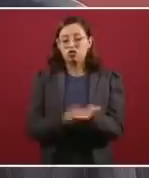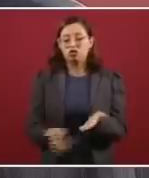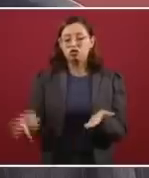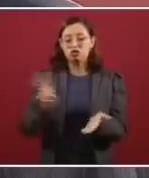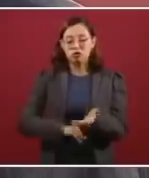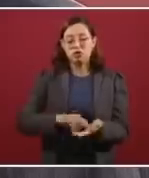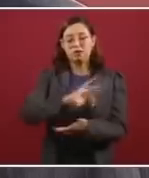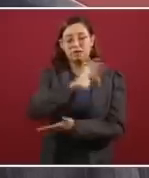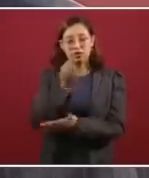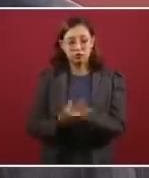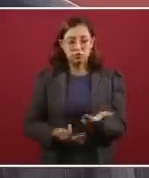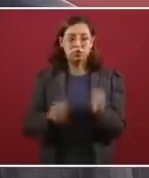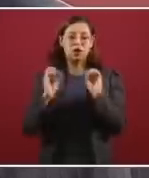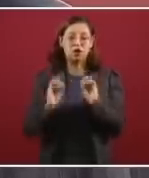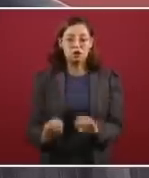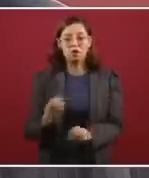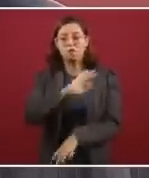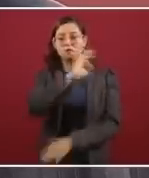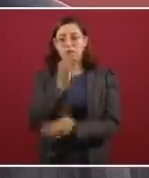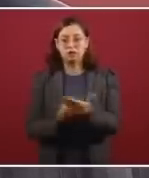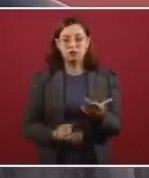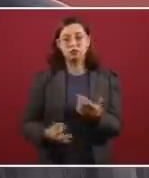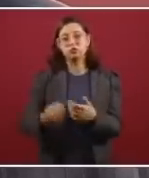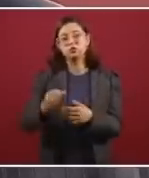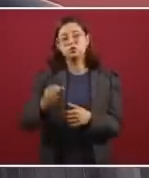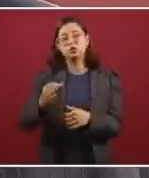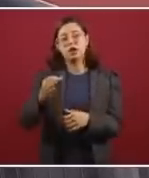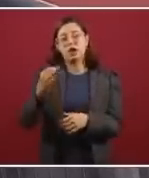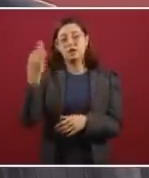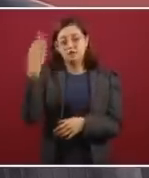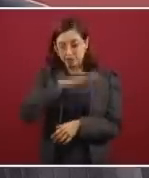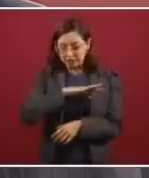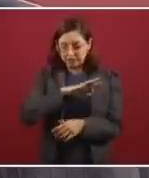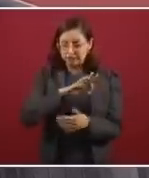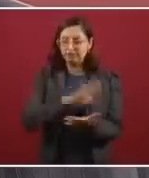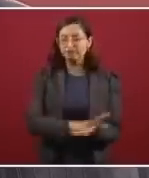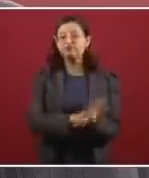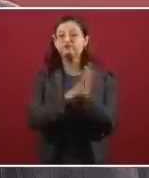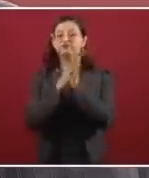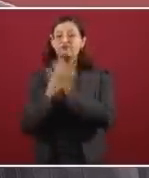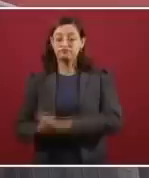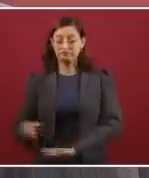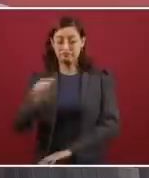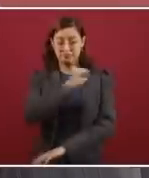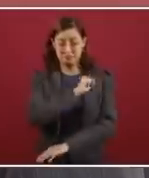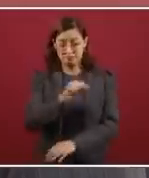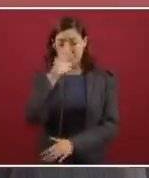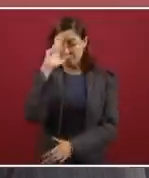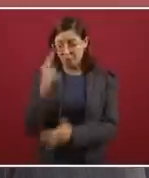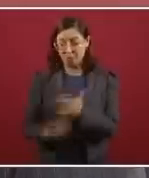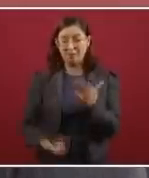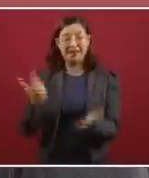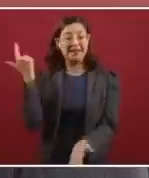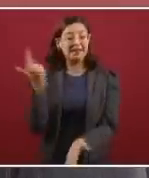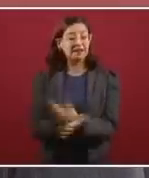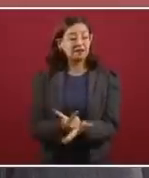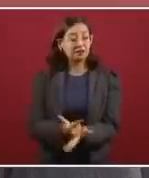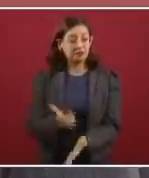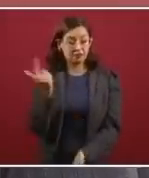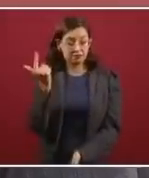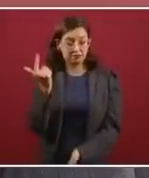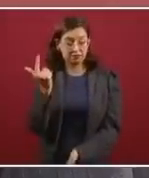facturación falsa, lo mismo, se convierte en delito grave.